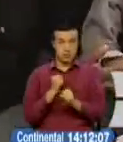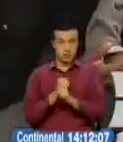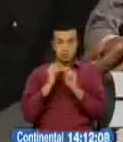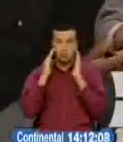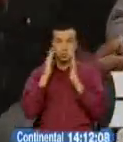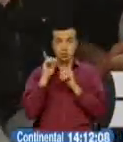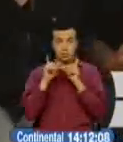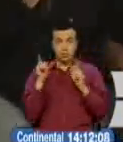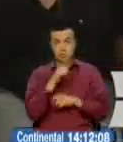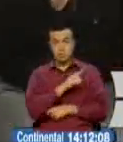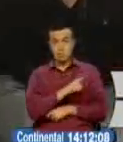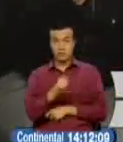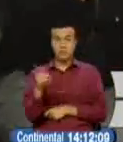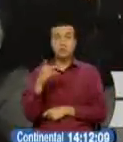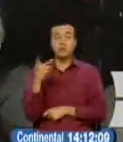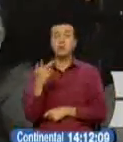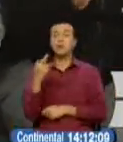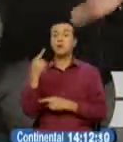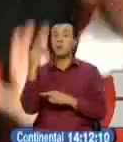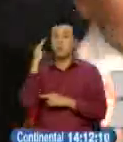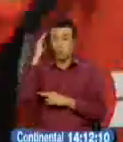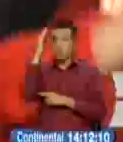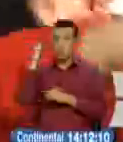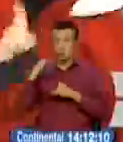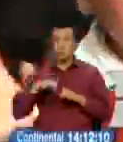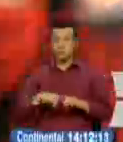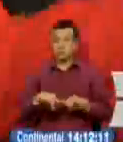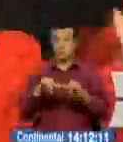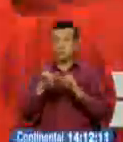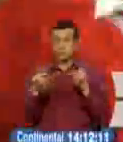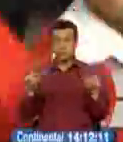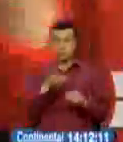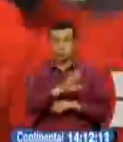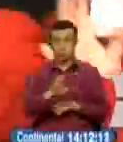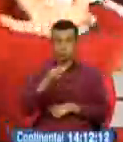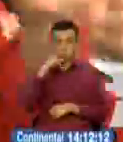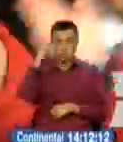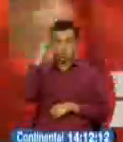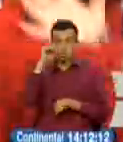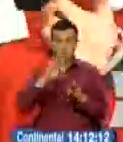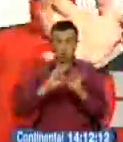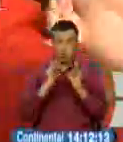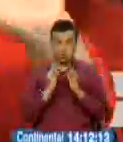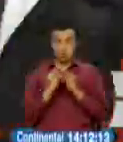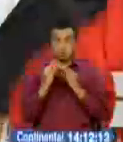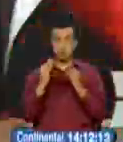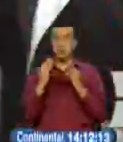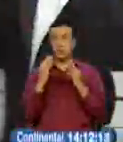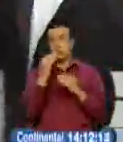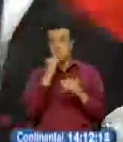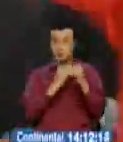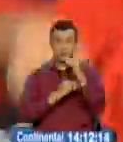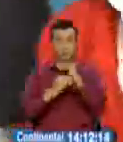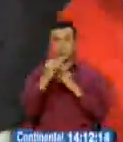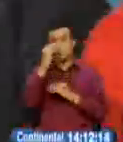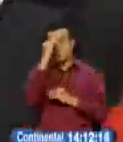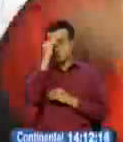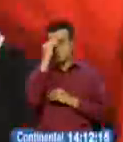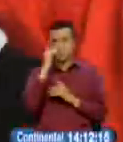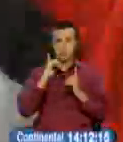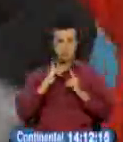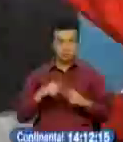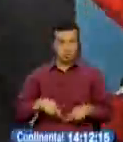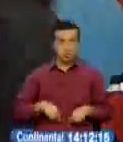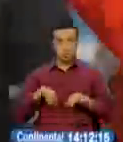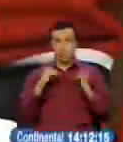estas generaciones de las cuales depende nuestro futuro y cuyos derechos a una familia, un techo, alimentación, educación, salud